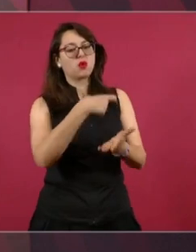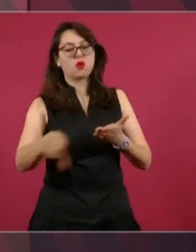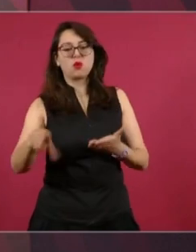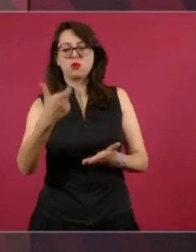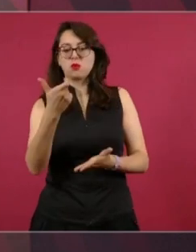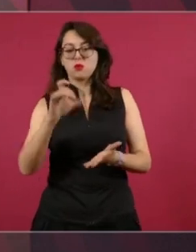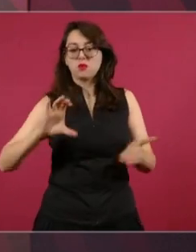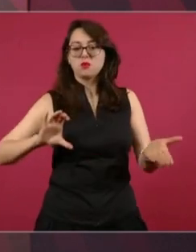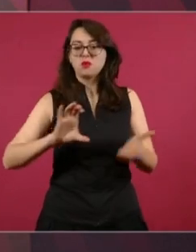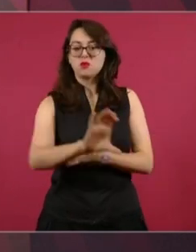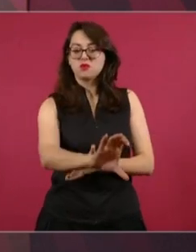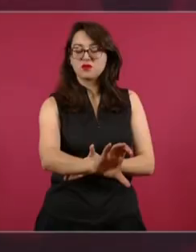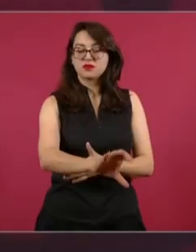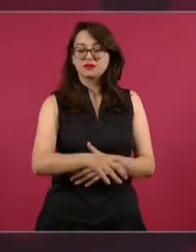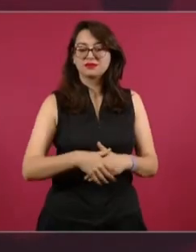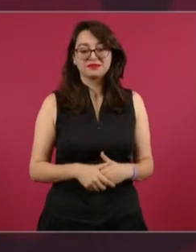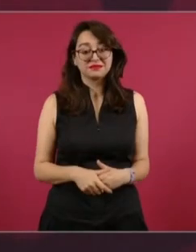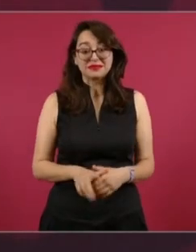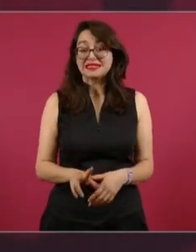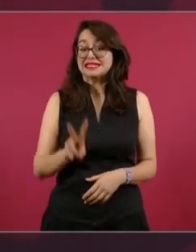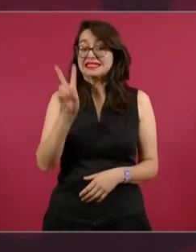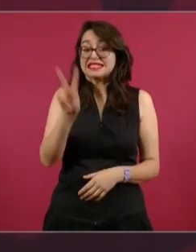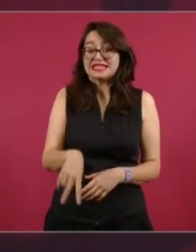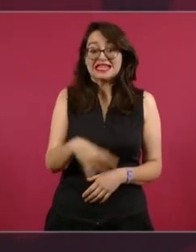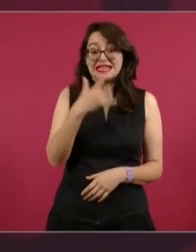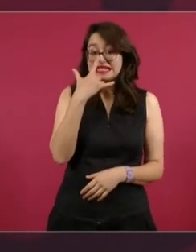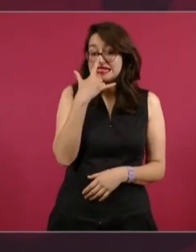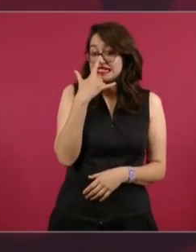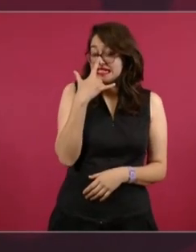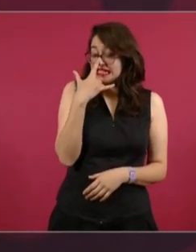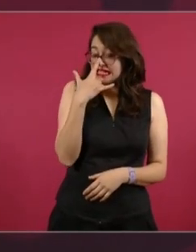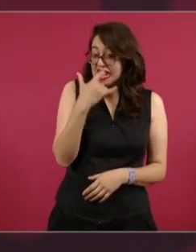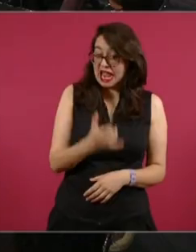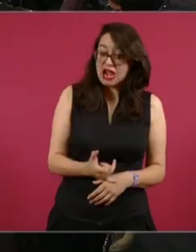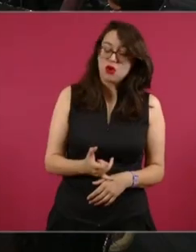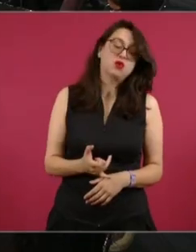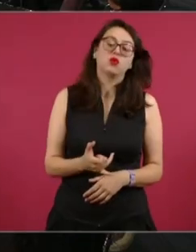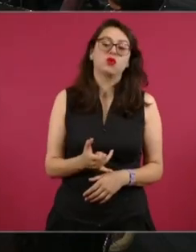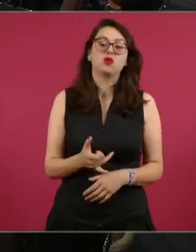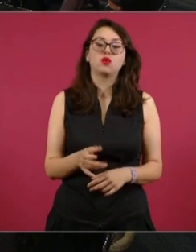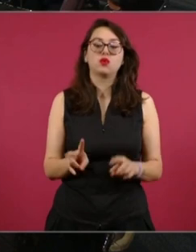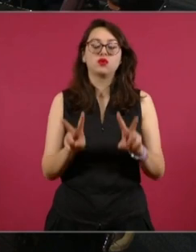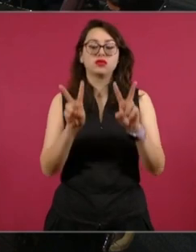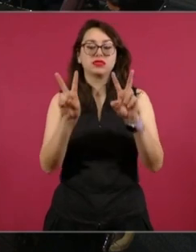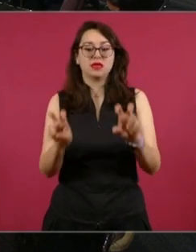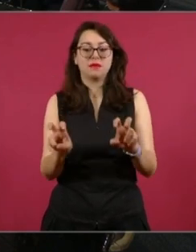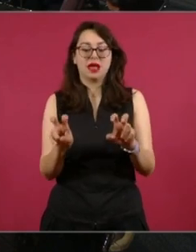muy curioso de que cuando se trata de dinero, de robar,